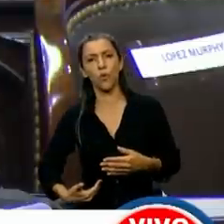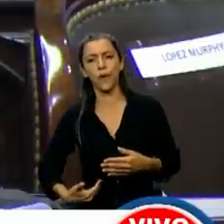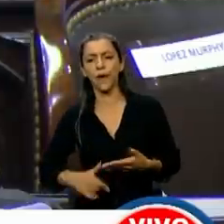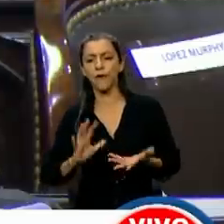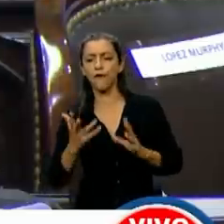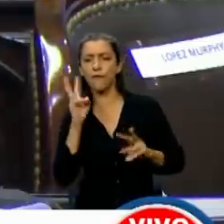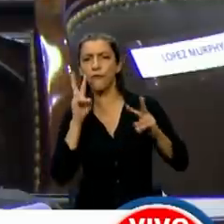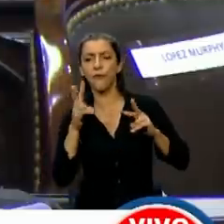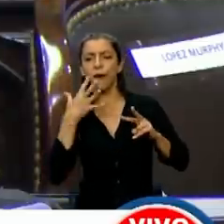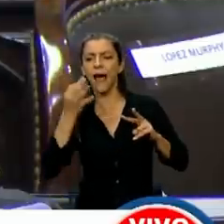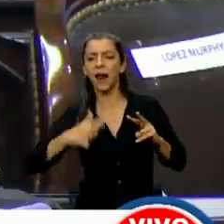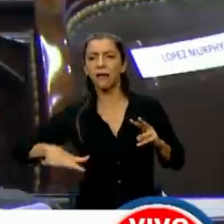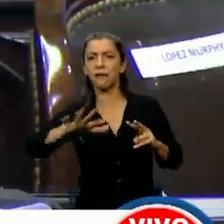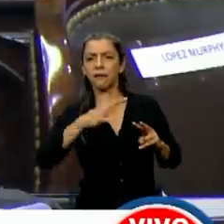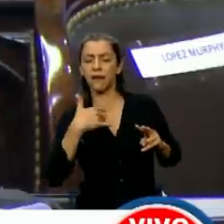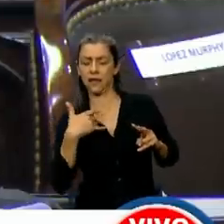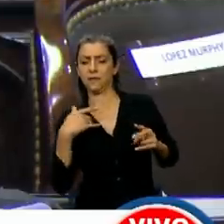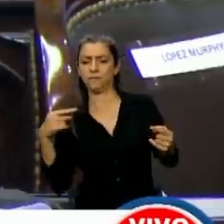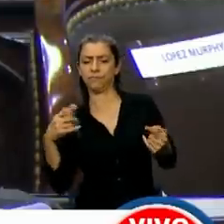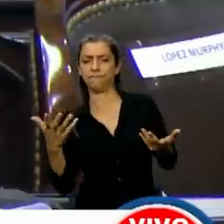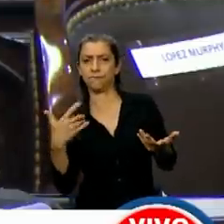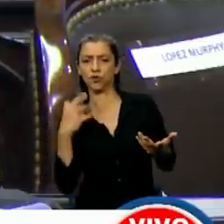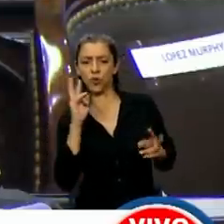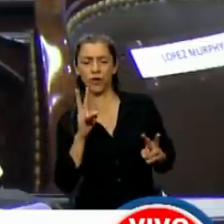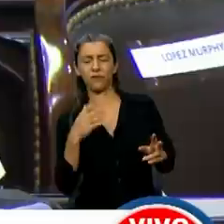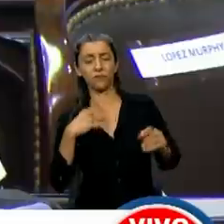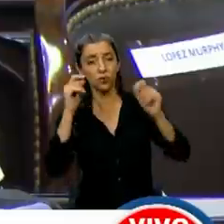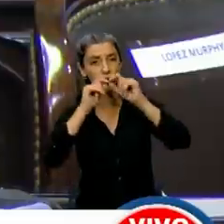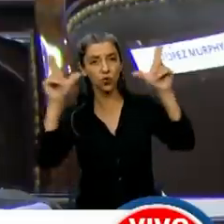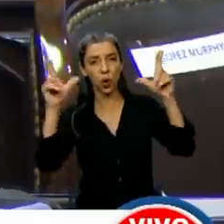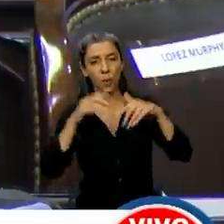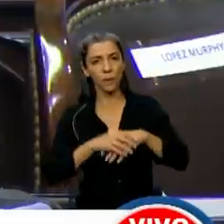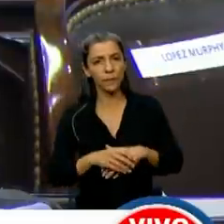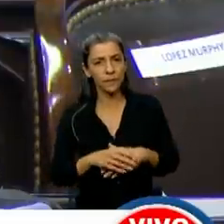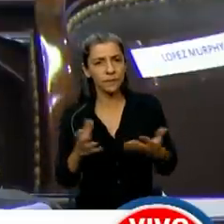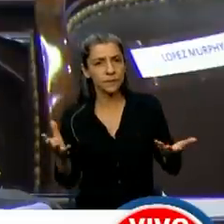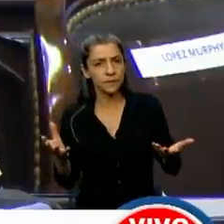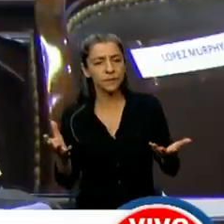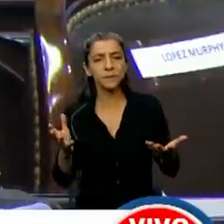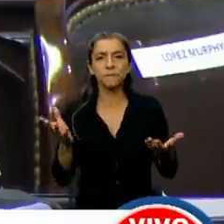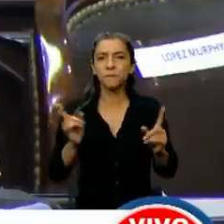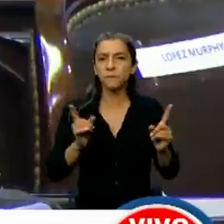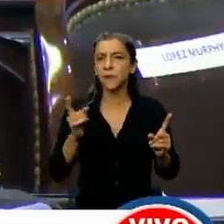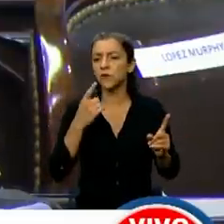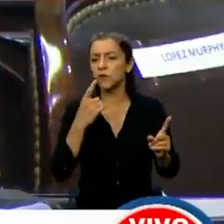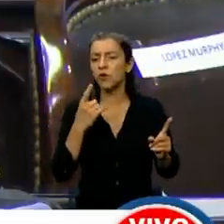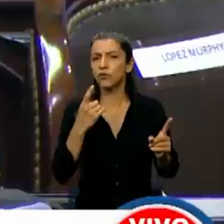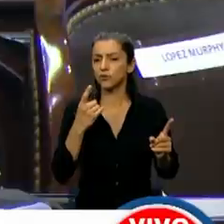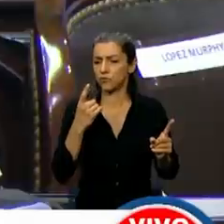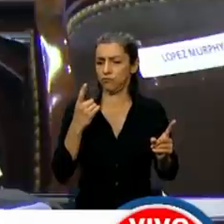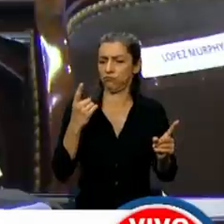un poco creo que nos sorprendió a todos no con el festejo de lo que fue la derrota